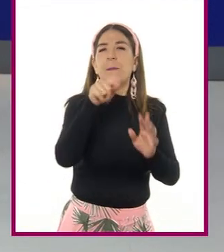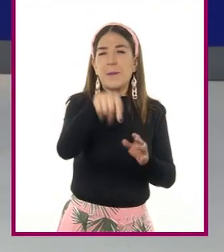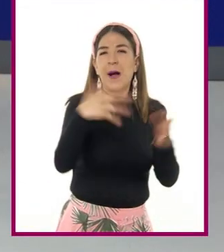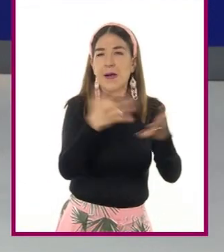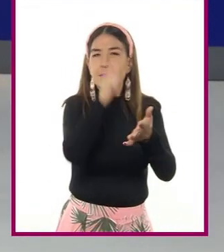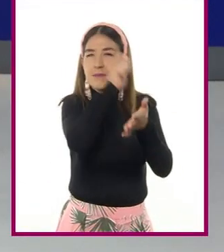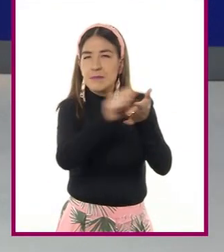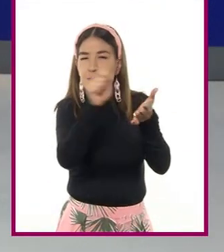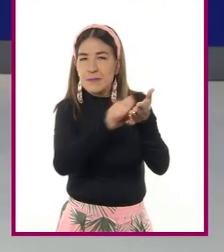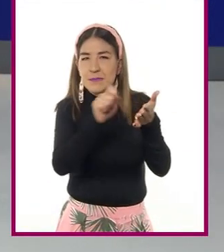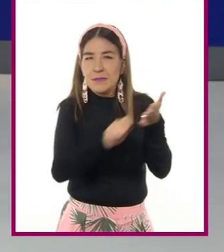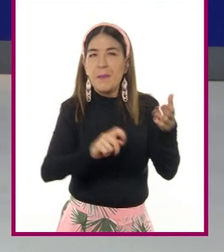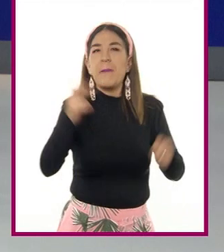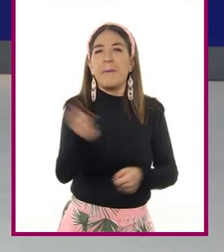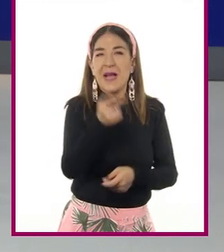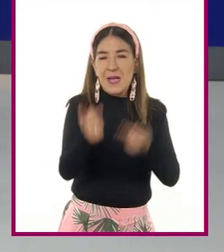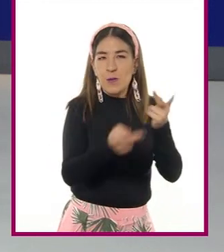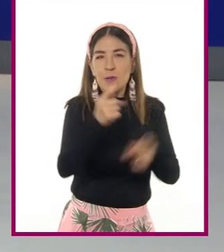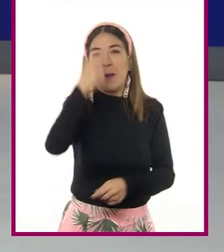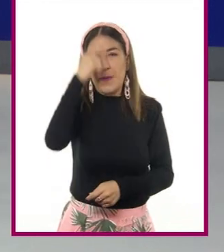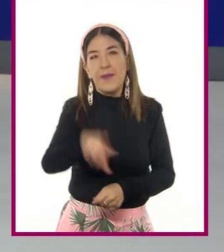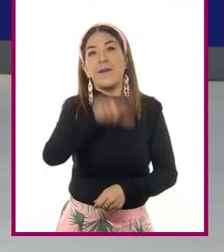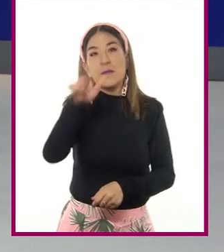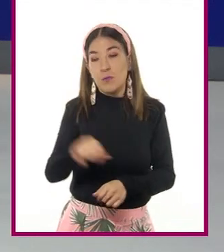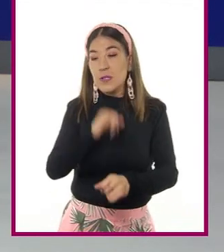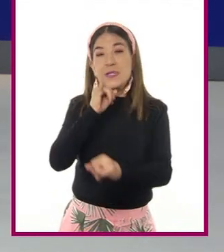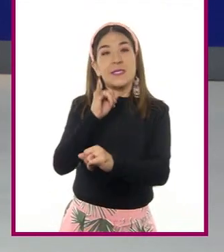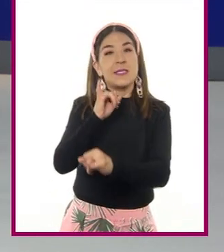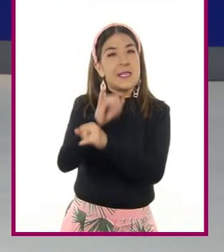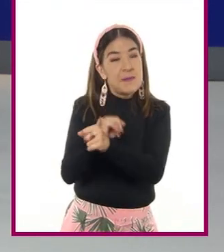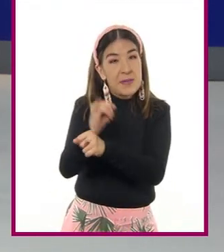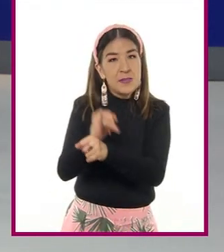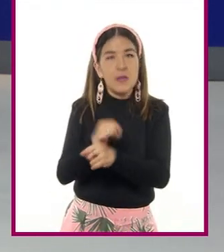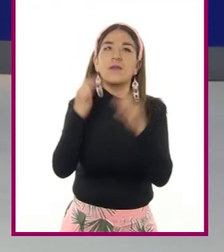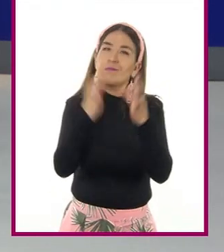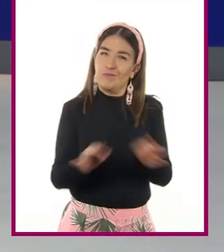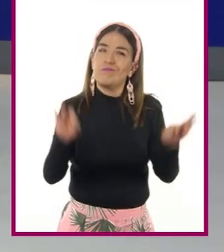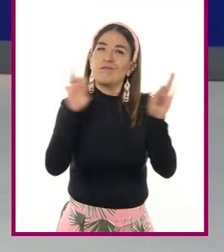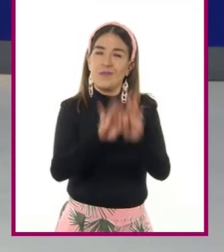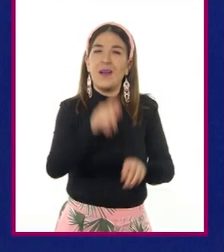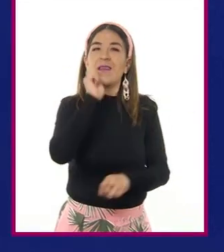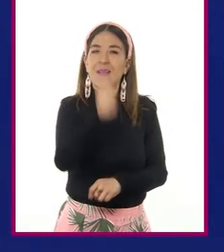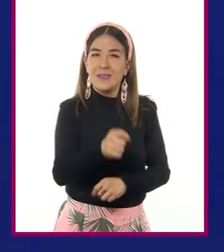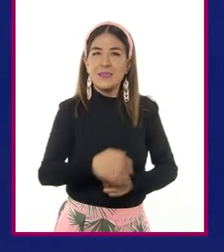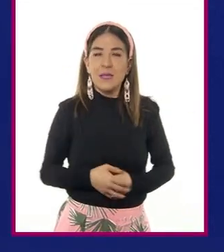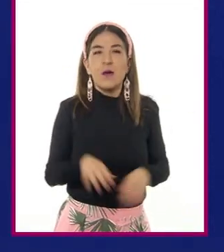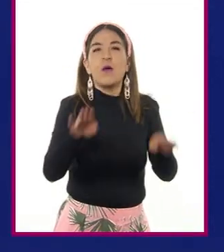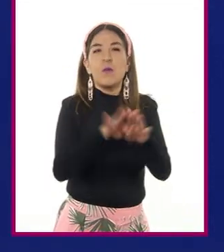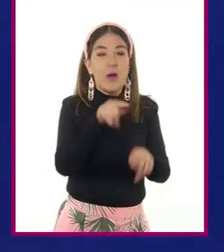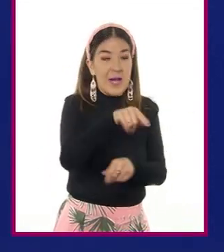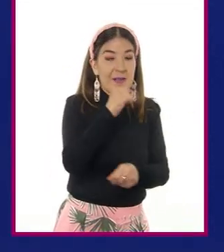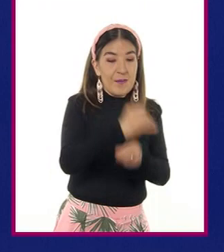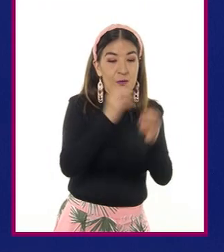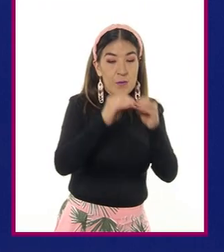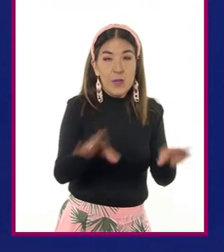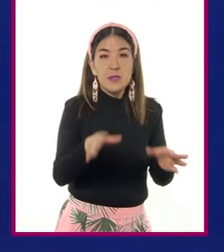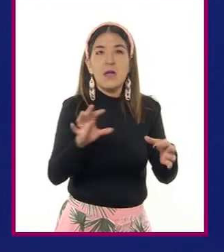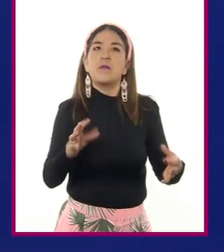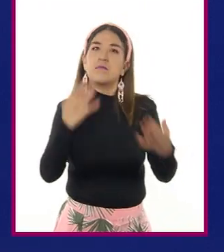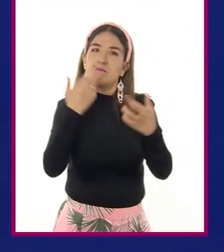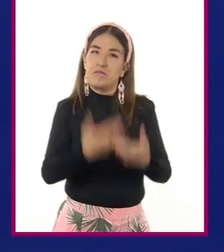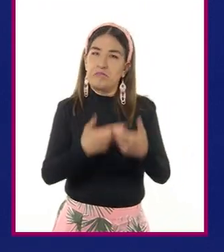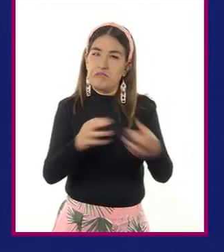a cabo una investigación es muy importante, porque con ellas no solo obtendremos información